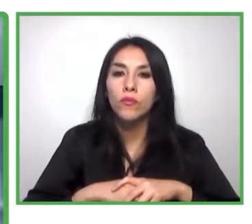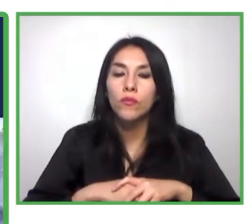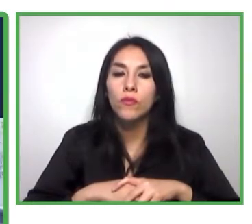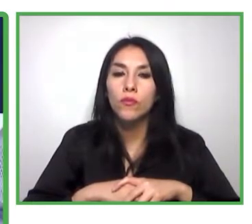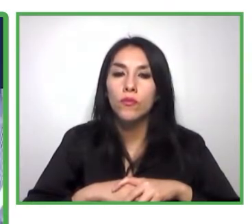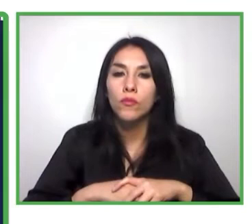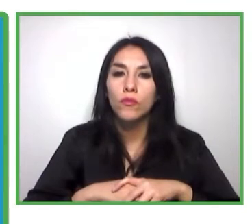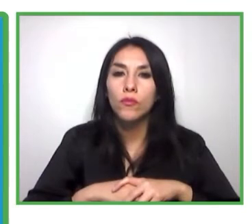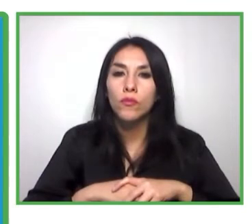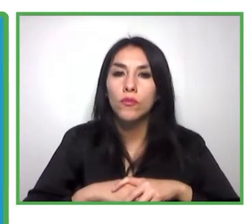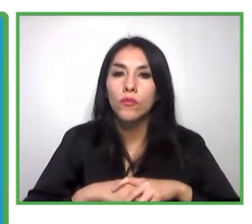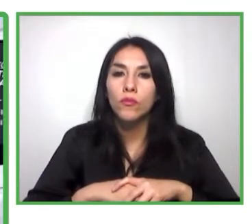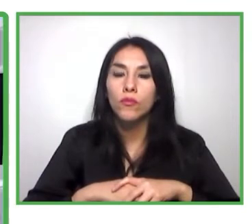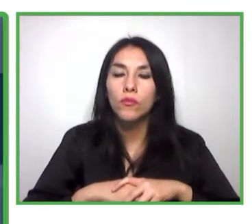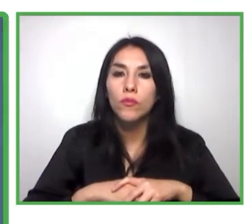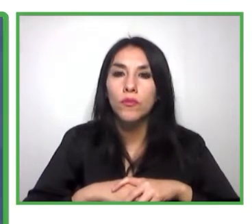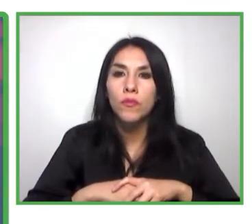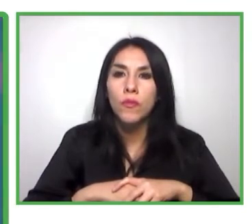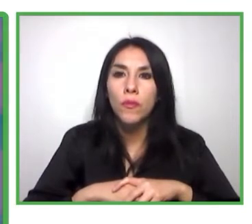¡Gracias!